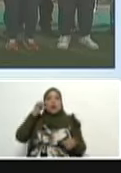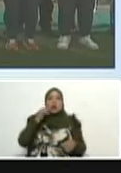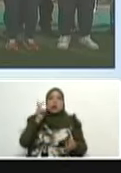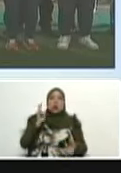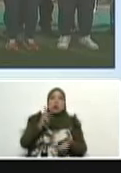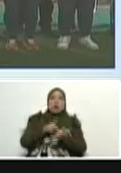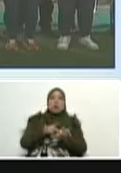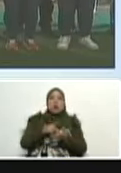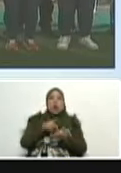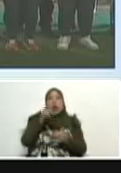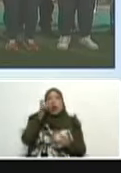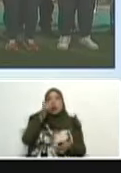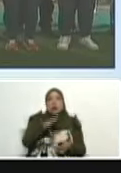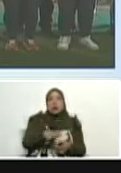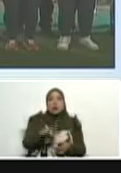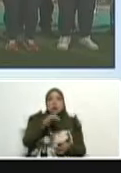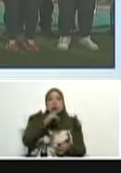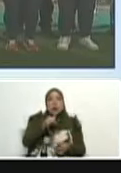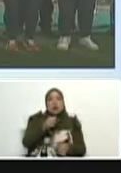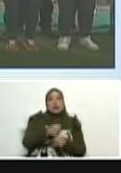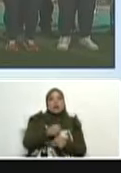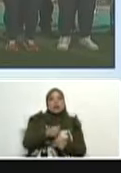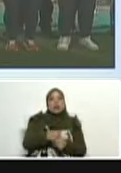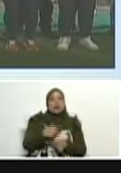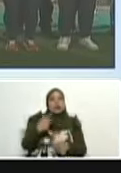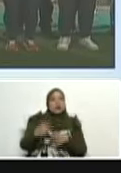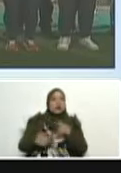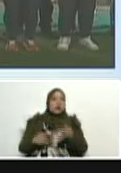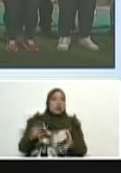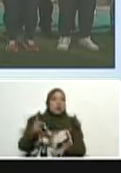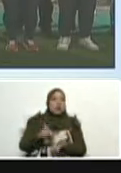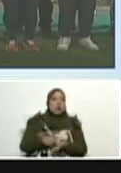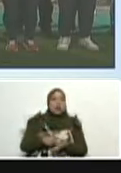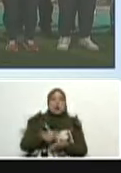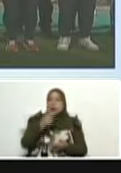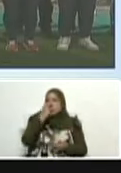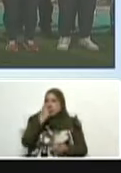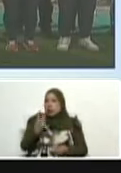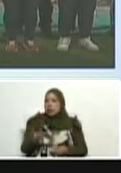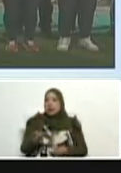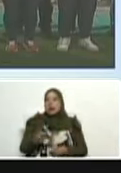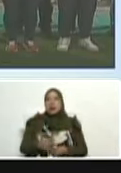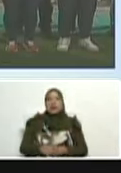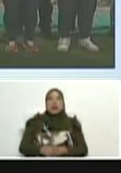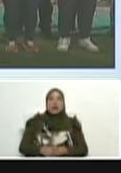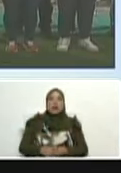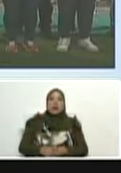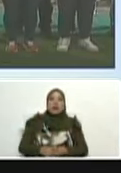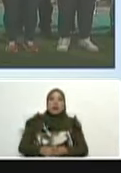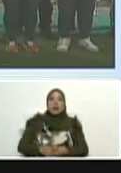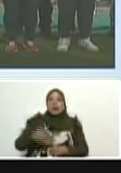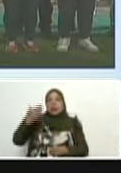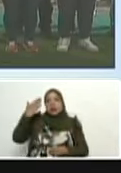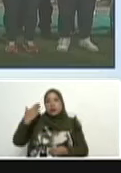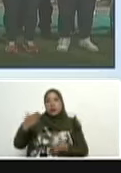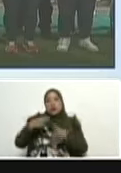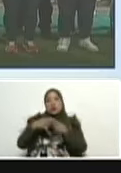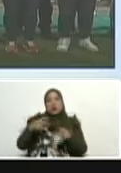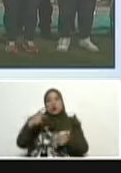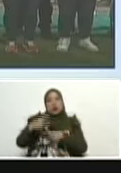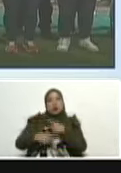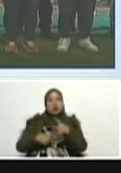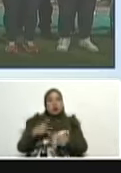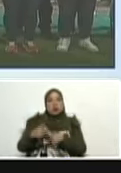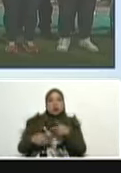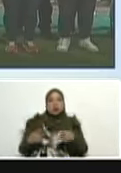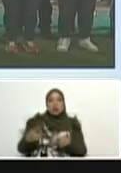en Yaguaraparo. Mi abrazo. Pronto los visito. Y un saludo a todos los productores